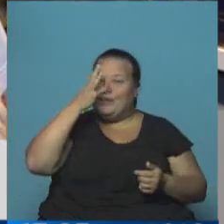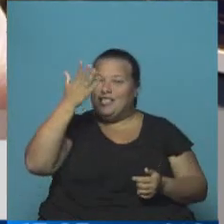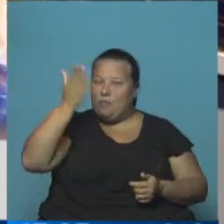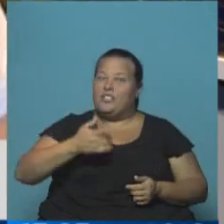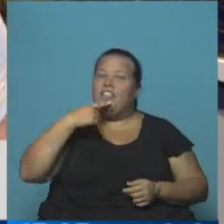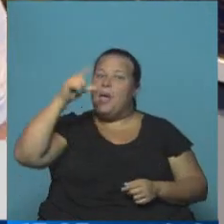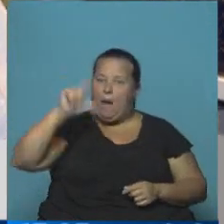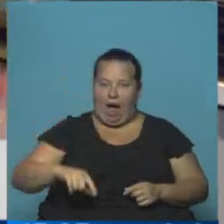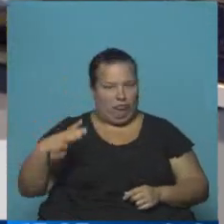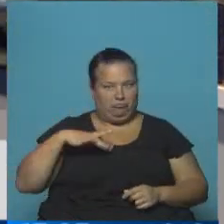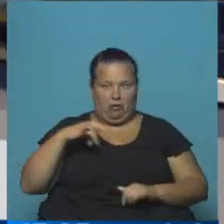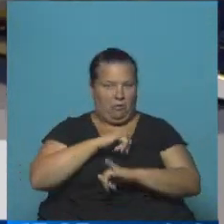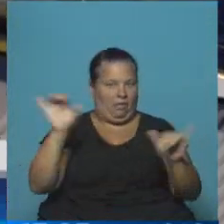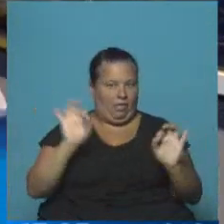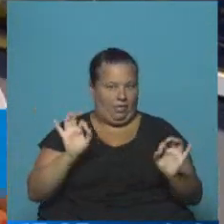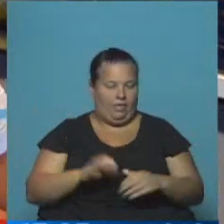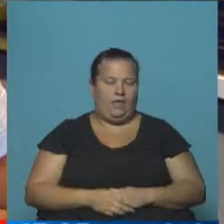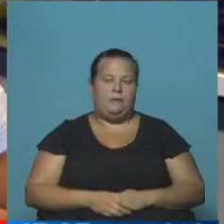25% todavía no se siente